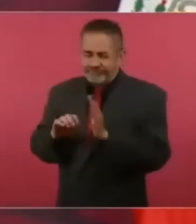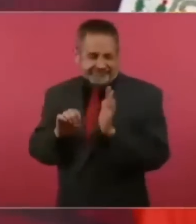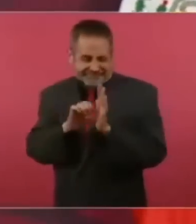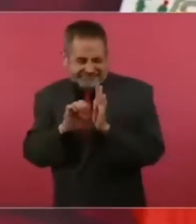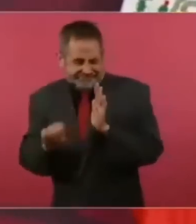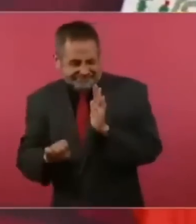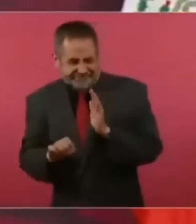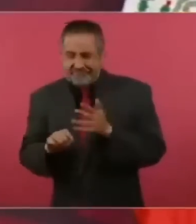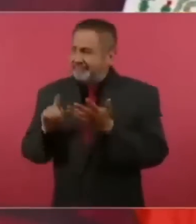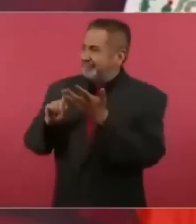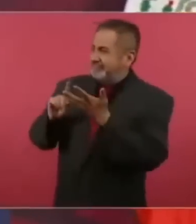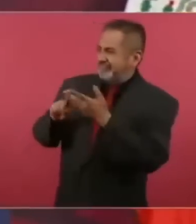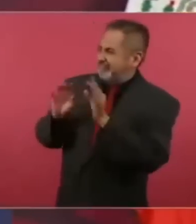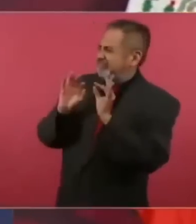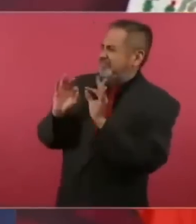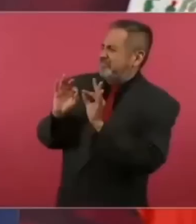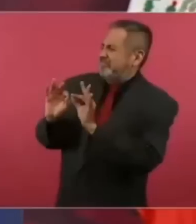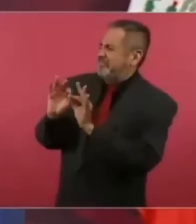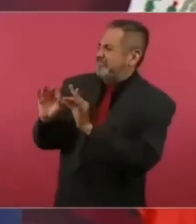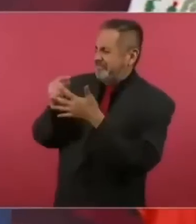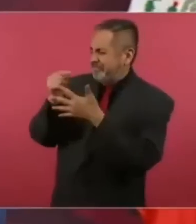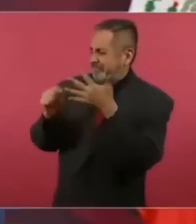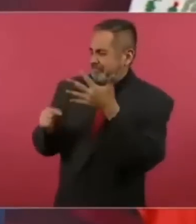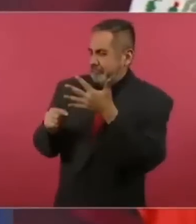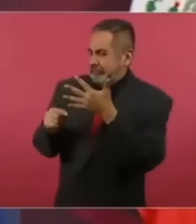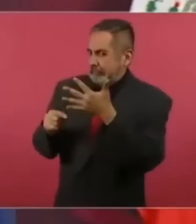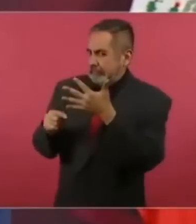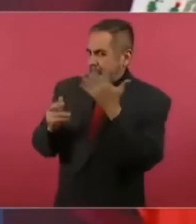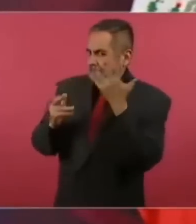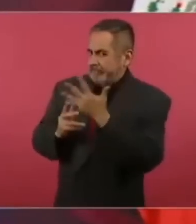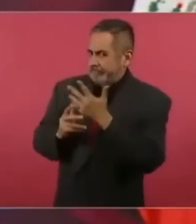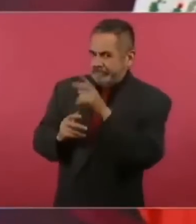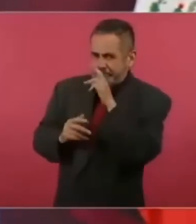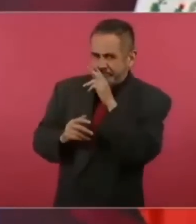Entonces, cuando empiecen a escuchar eso, preocúpense.